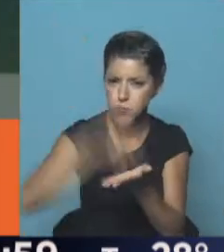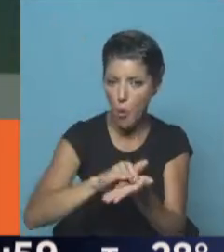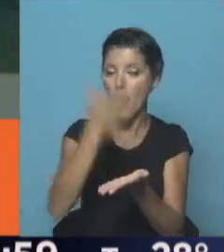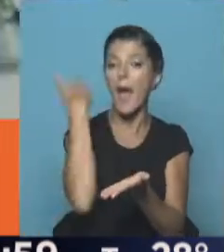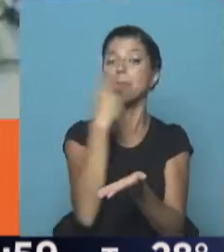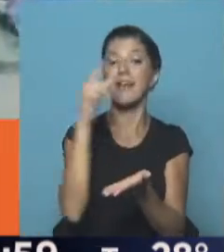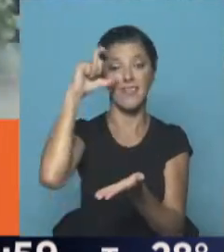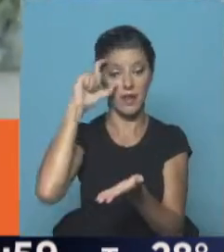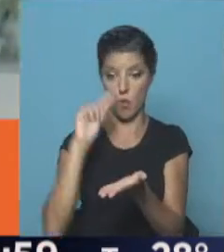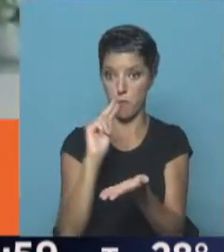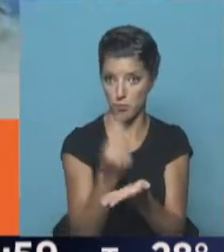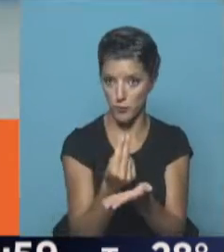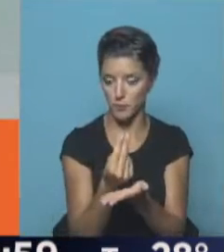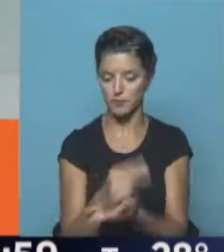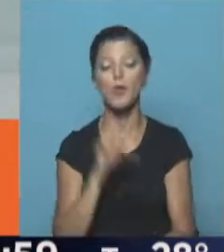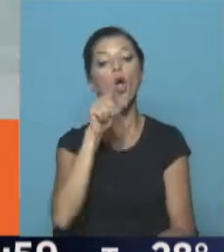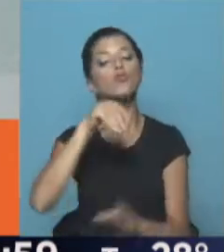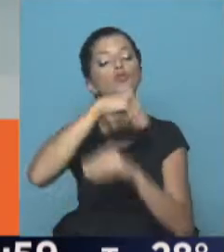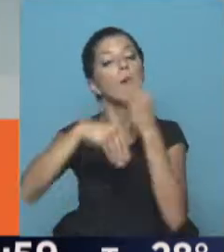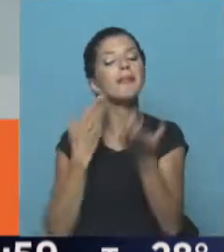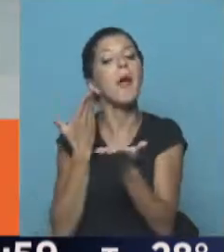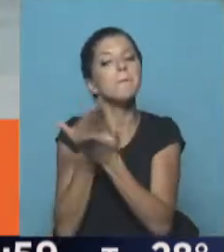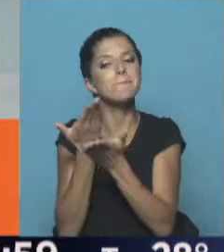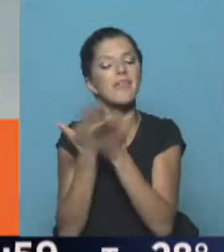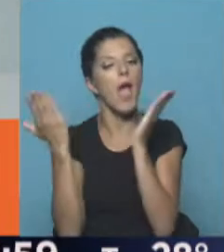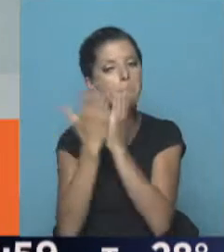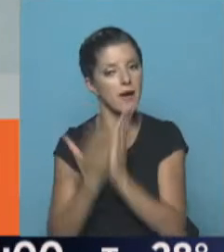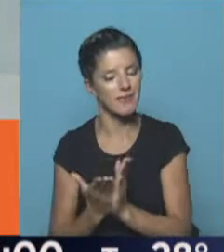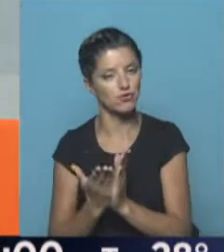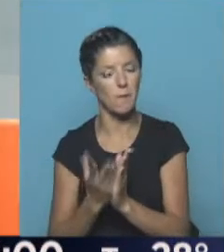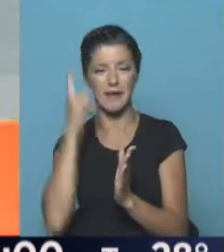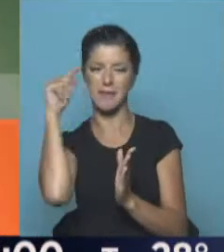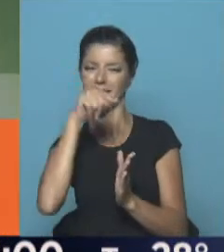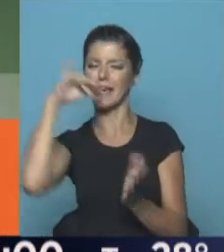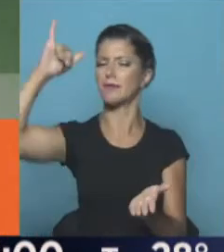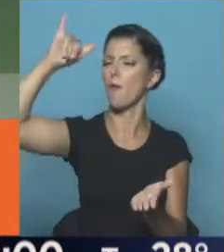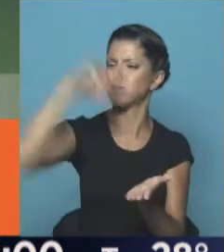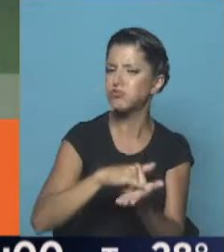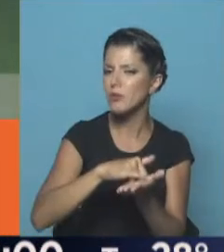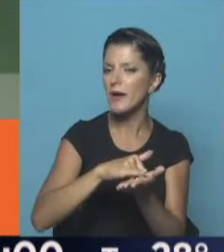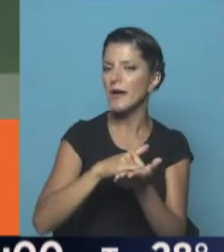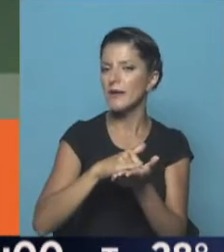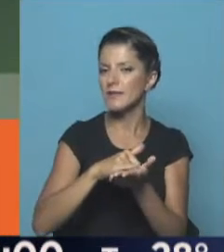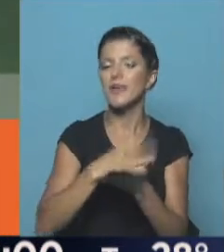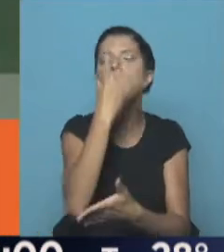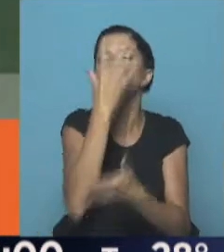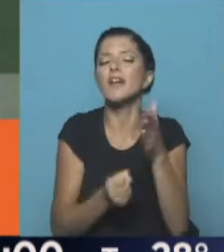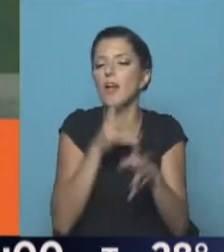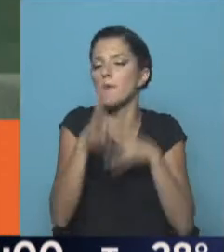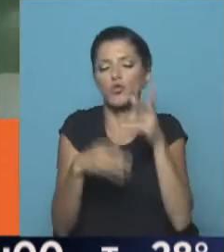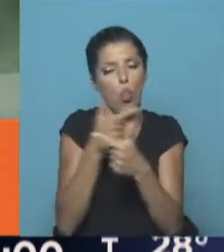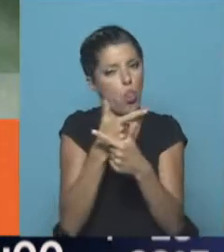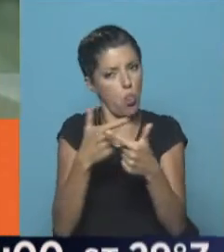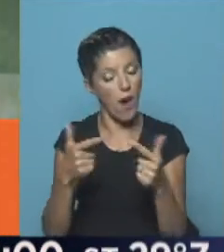enero y la familia del juez pidió una investigación porque no cree que la caída de la aeronave se deba a una falla técnica e